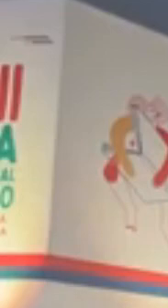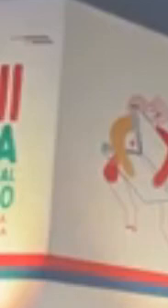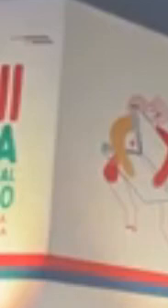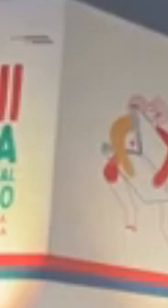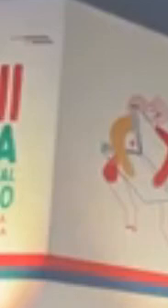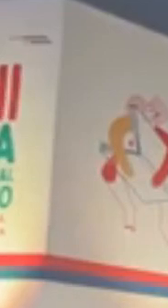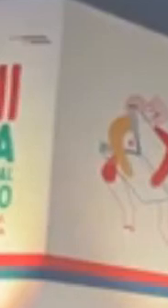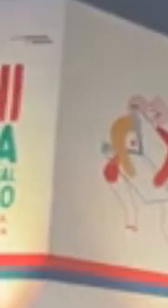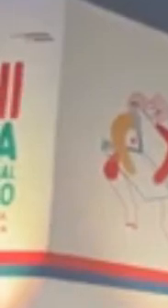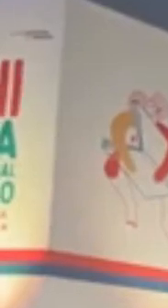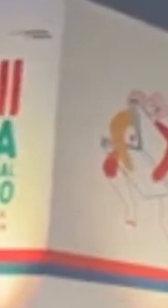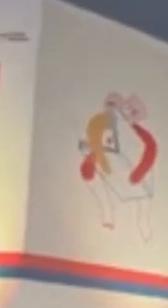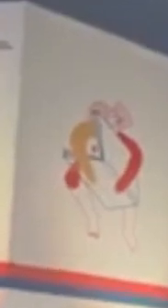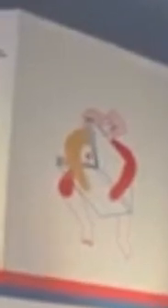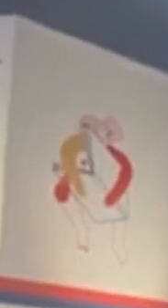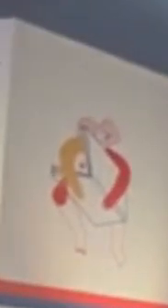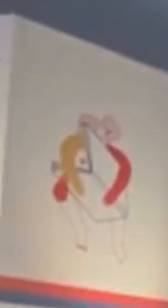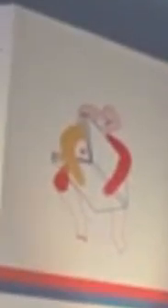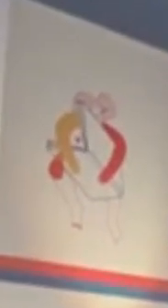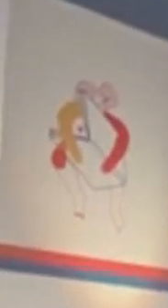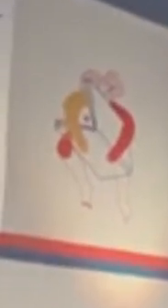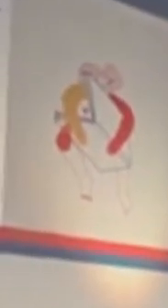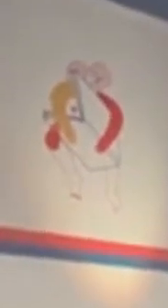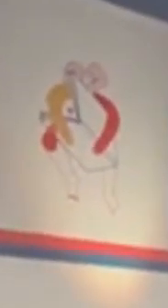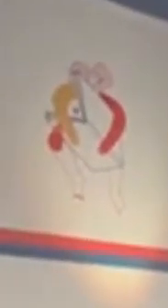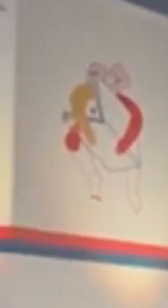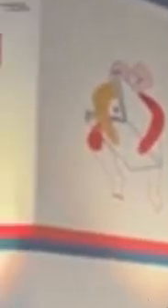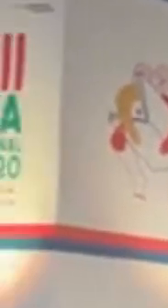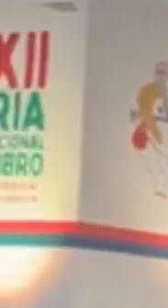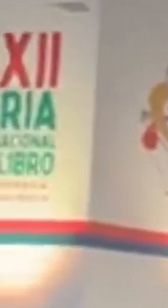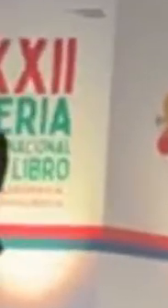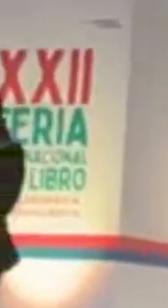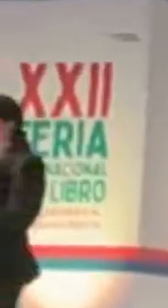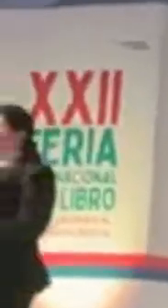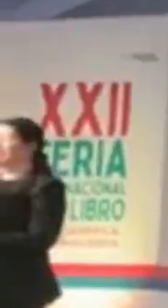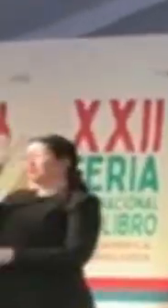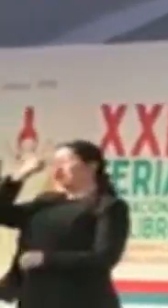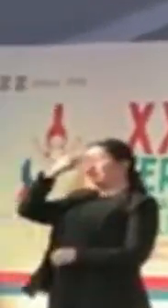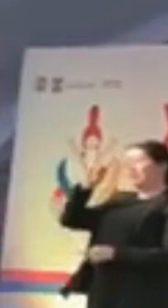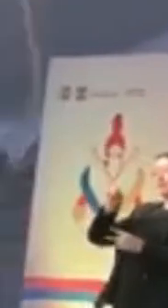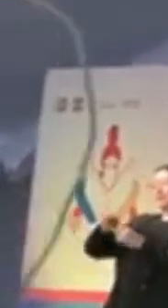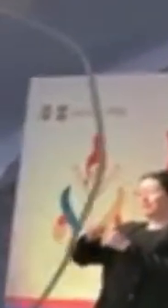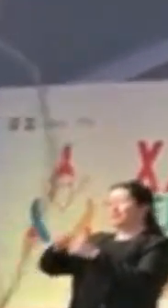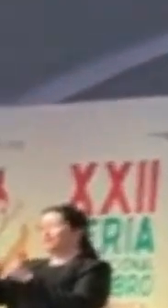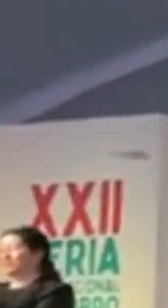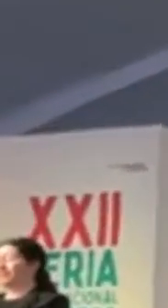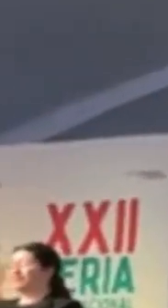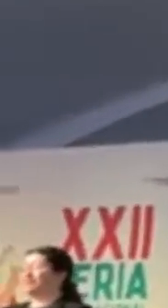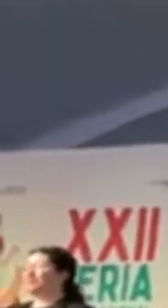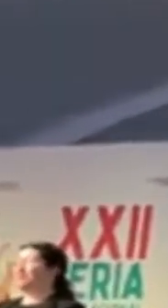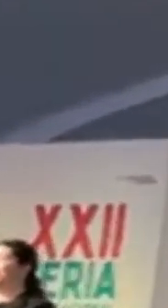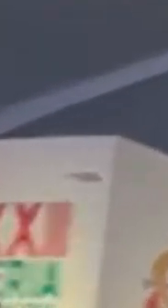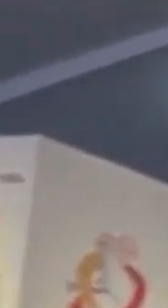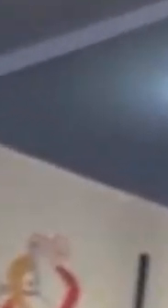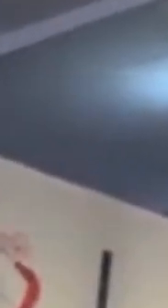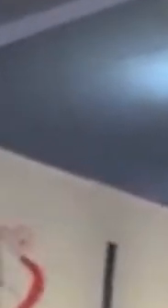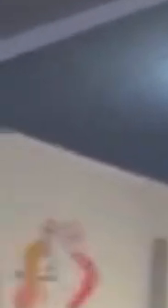Le dejo el micrófono a Gerardo Fernández de Oroña para que empiece esta conversación. Ya les